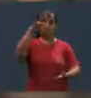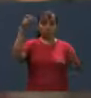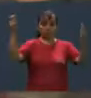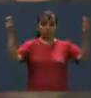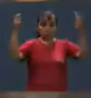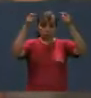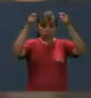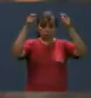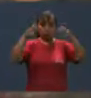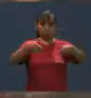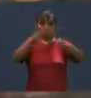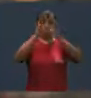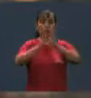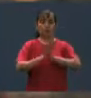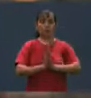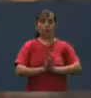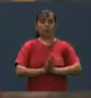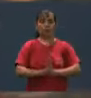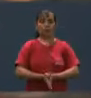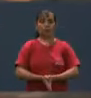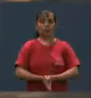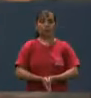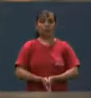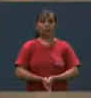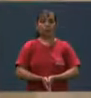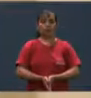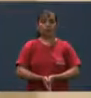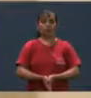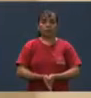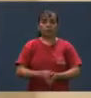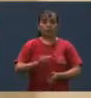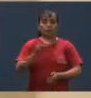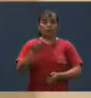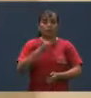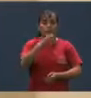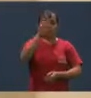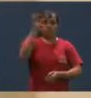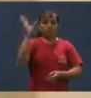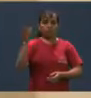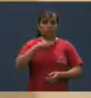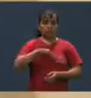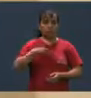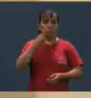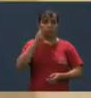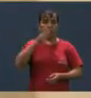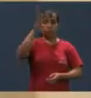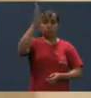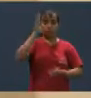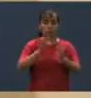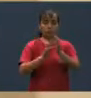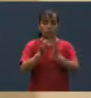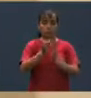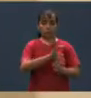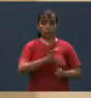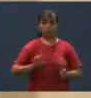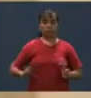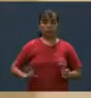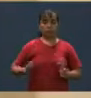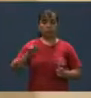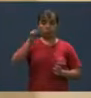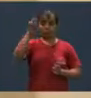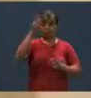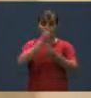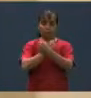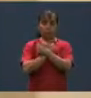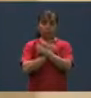del Espíritu Santo. Amén. Que la gracia de nuestro Señor